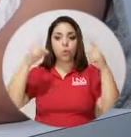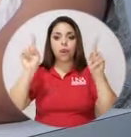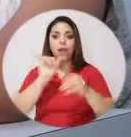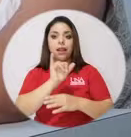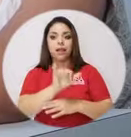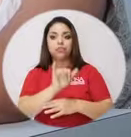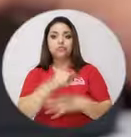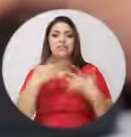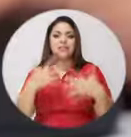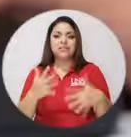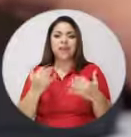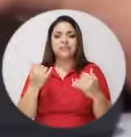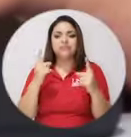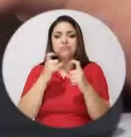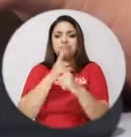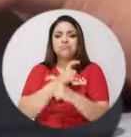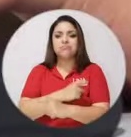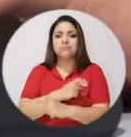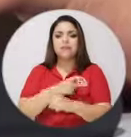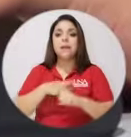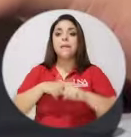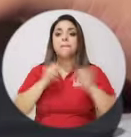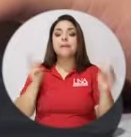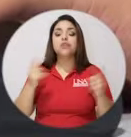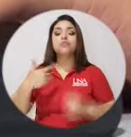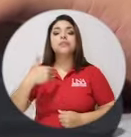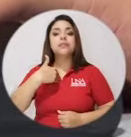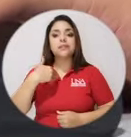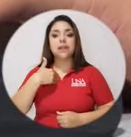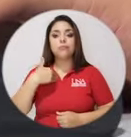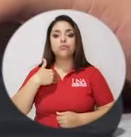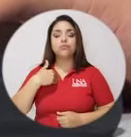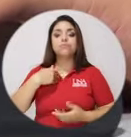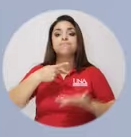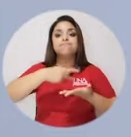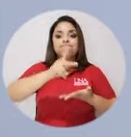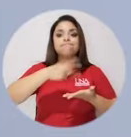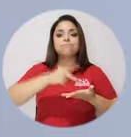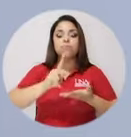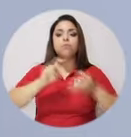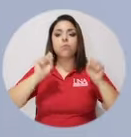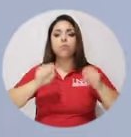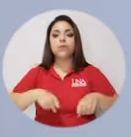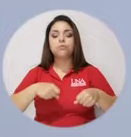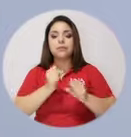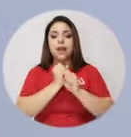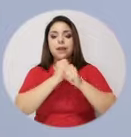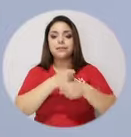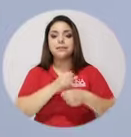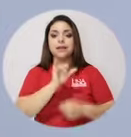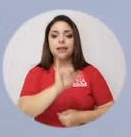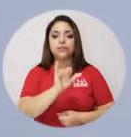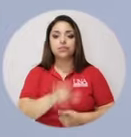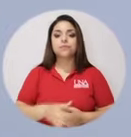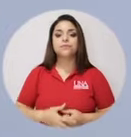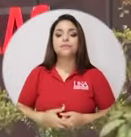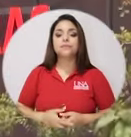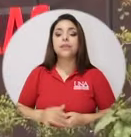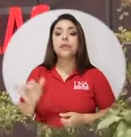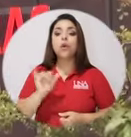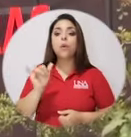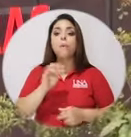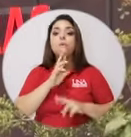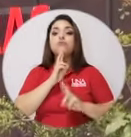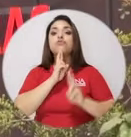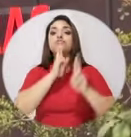que ya es complejo. Sin embargo, teníamos inversiones que nos posibilitaron hacer esto. Y como resultado, yo quisiera citar dos